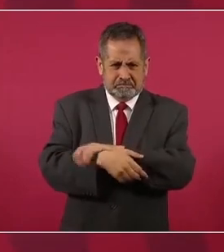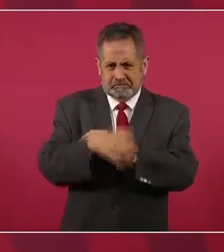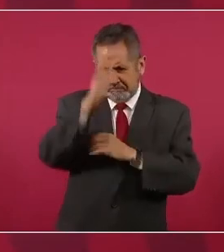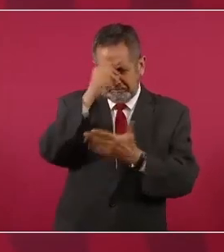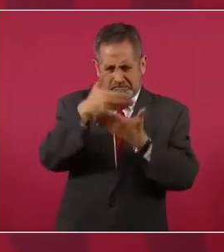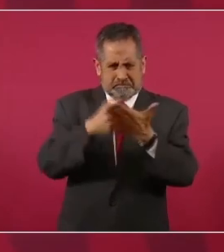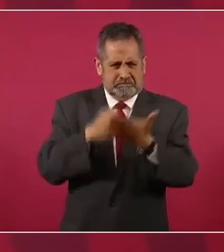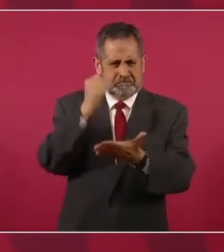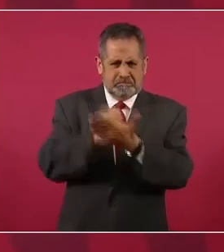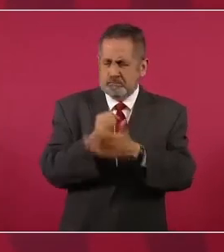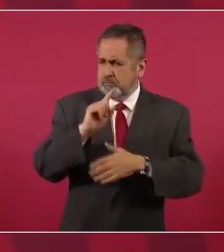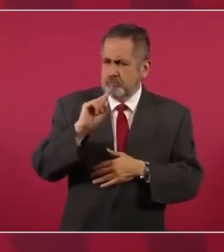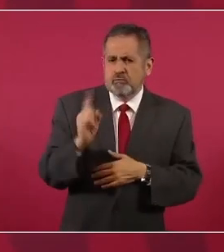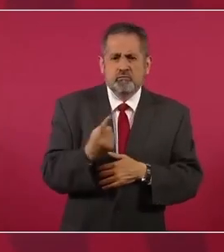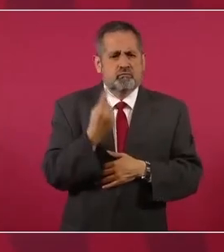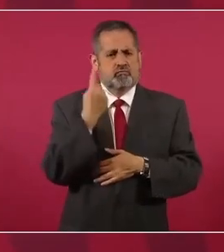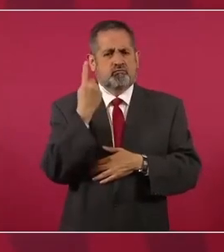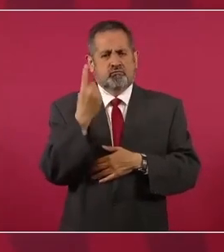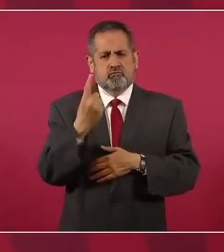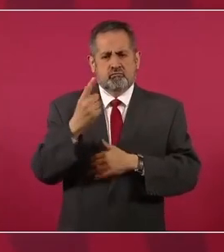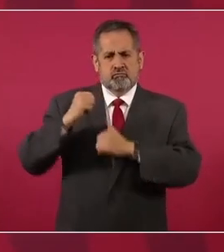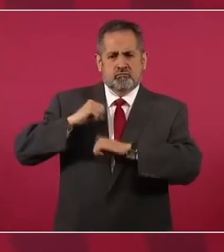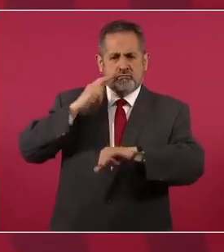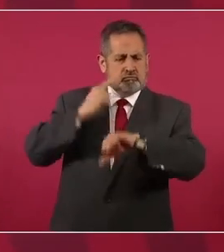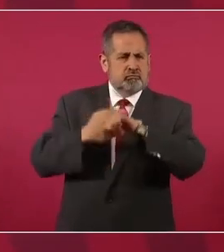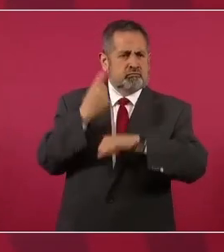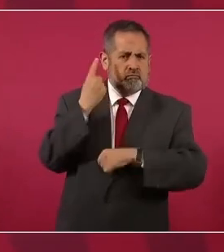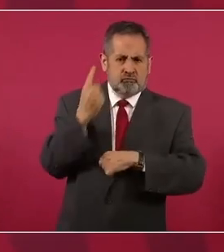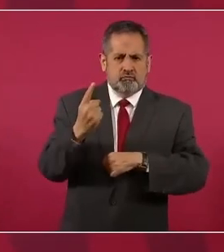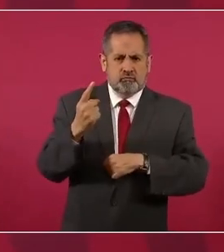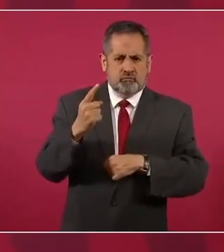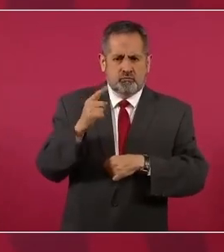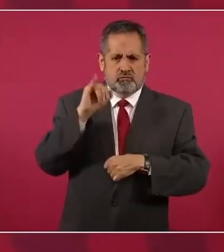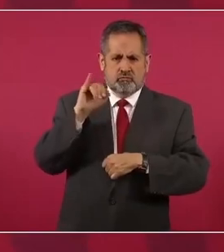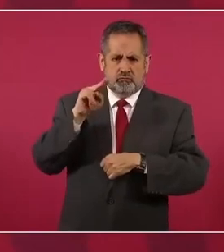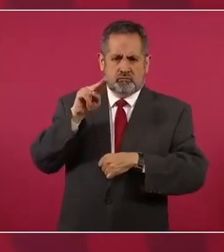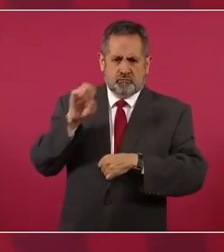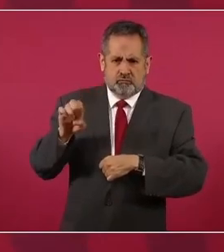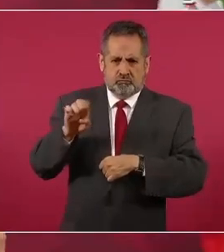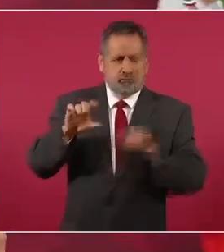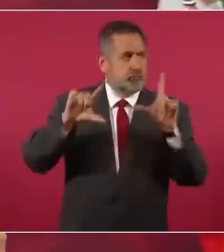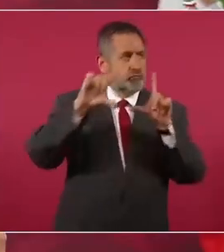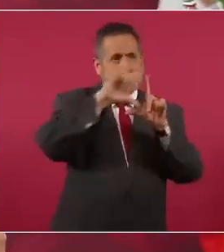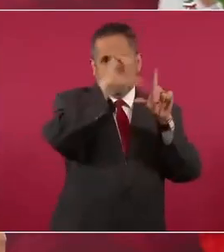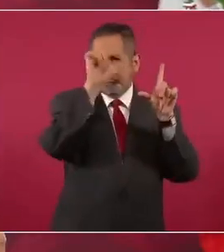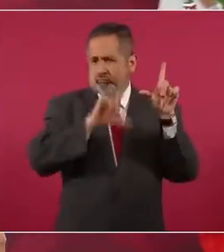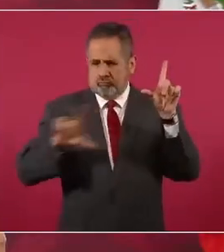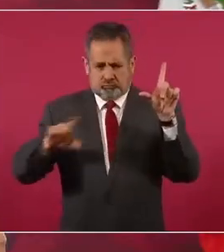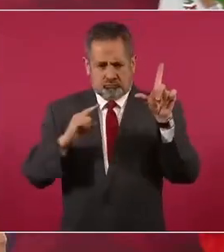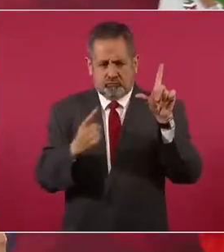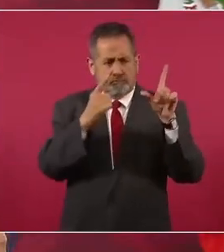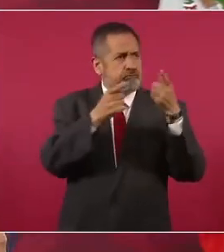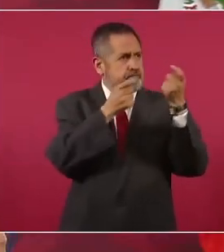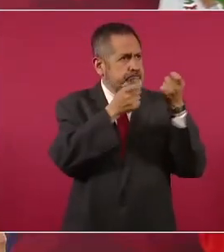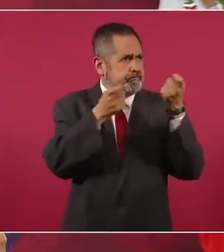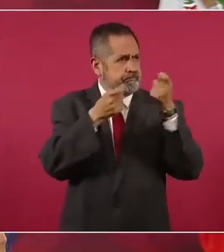para que se tenga un órgano electoral que organice las elecciones en todo el país.